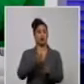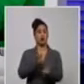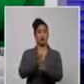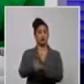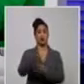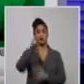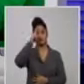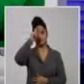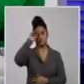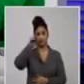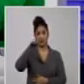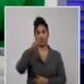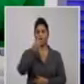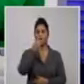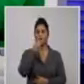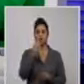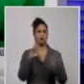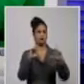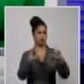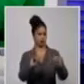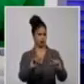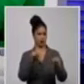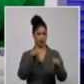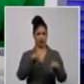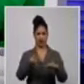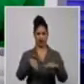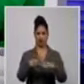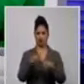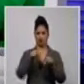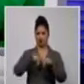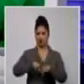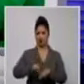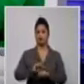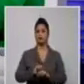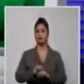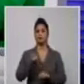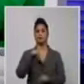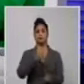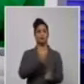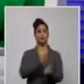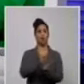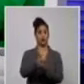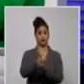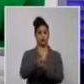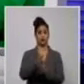disminuir en estos próximos días. Se acumulan ya